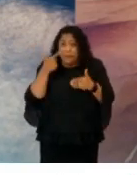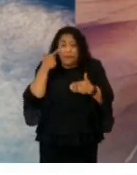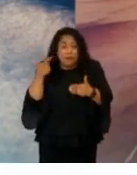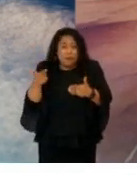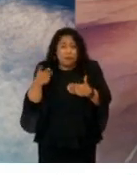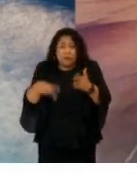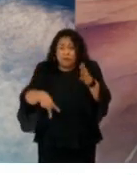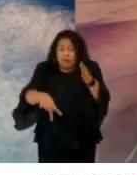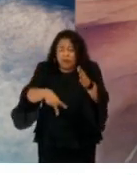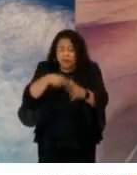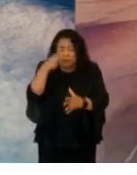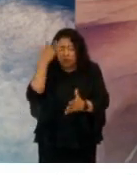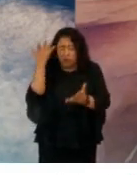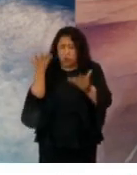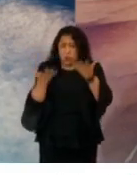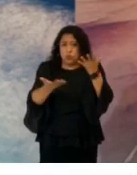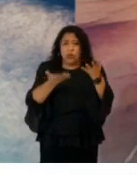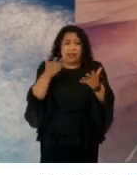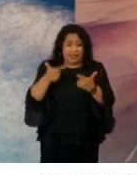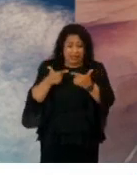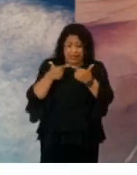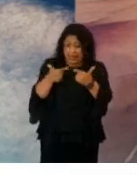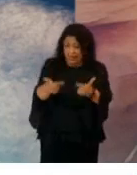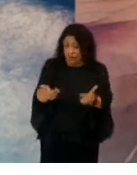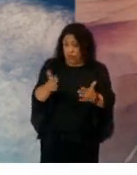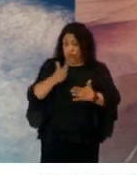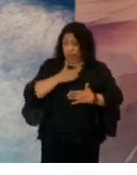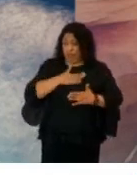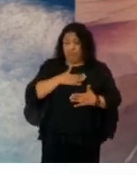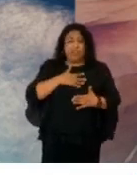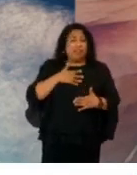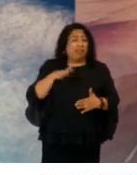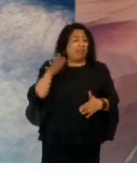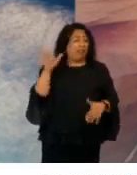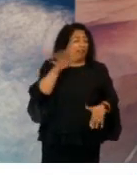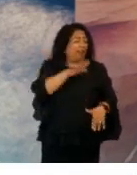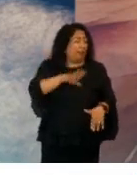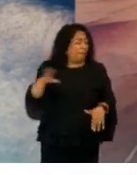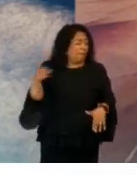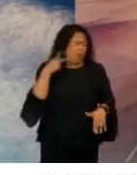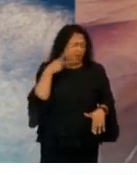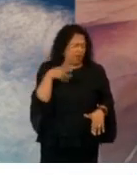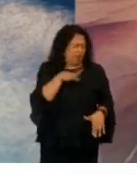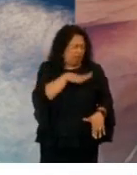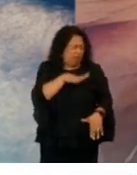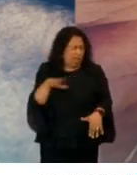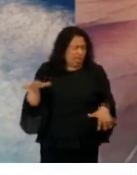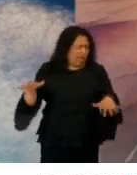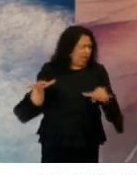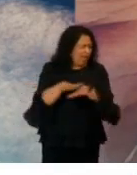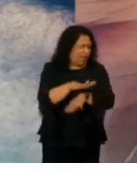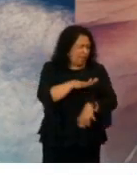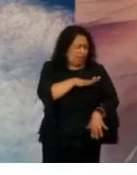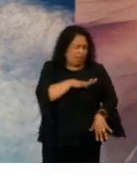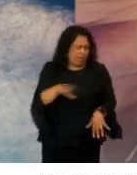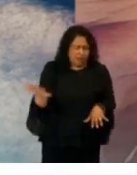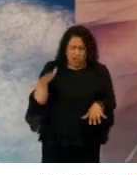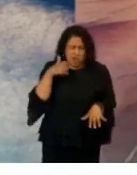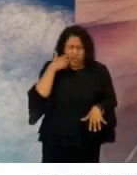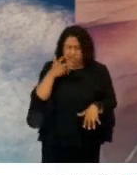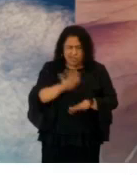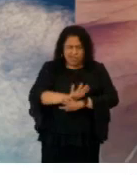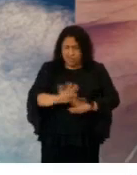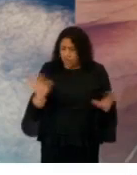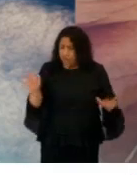este vacío muy dicotómico de una generación que por un lado no quiere escuchar nada de política y nada de cambios porque está sobrecolapsado por el